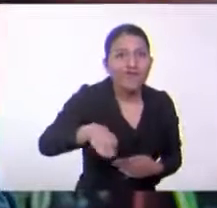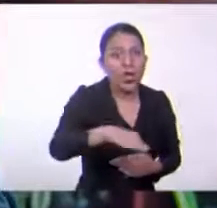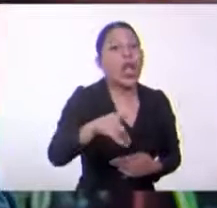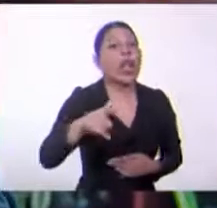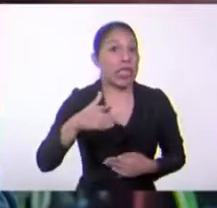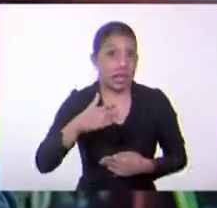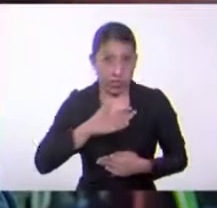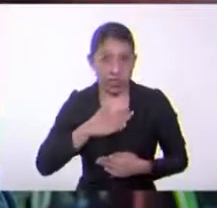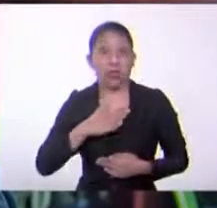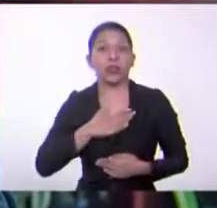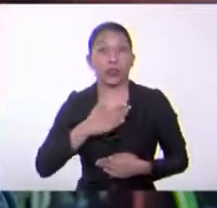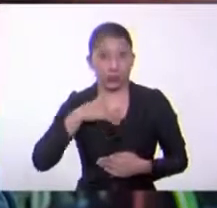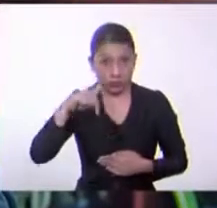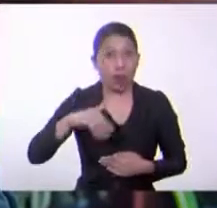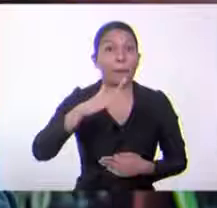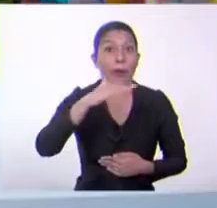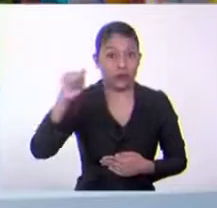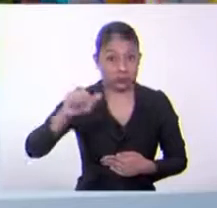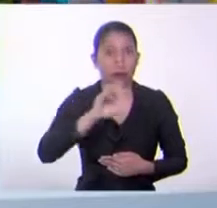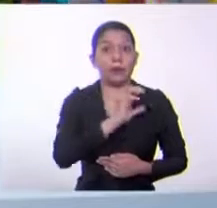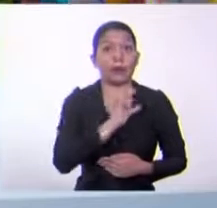está presente en nuestro país.